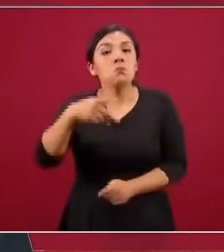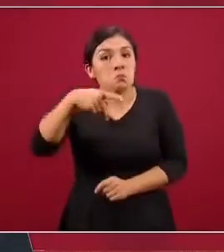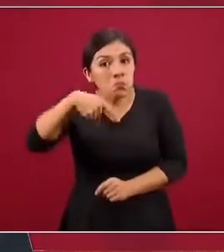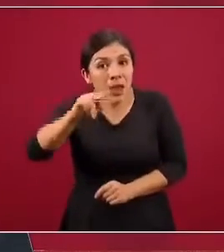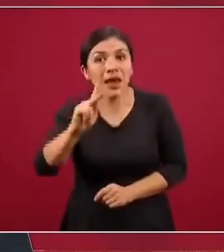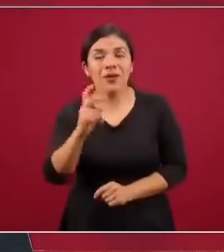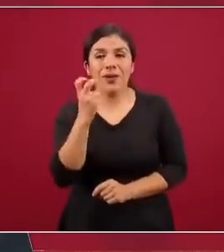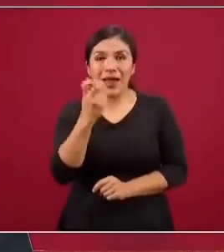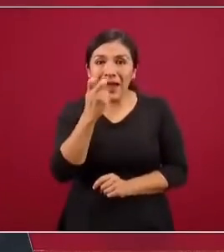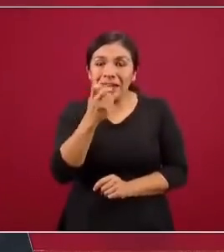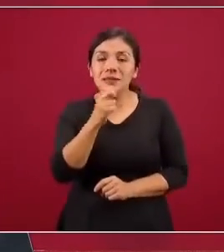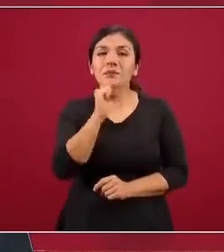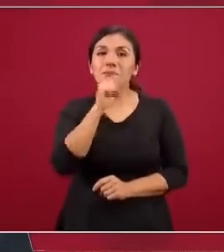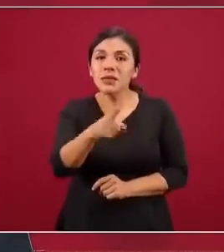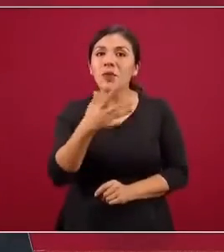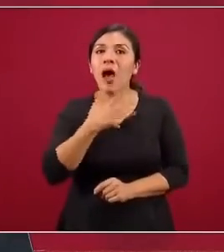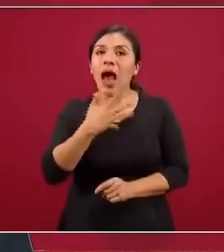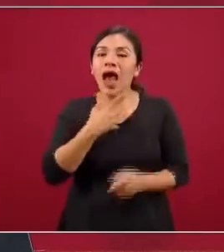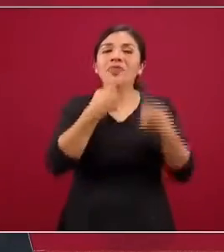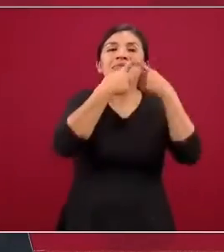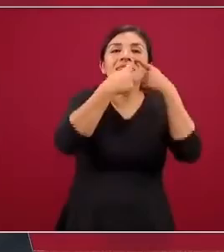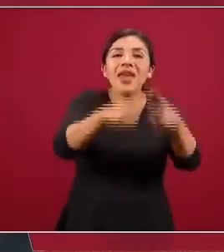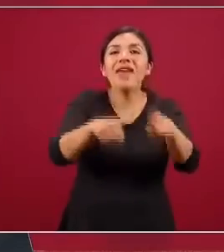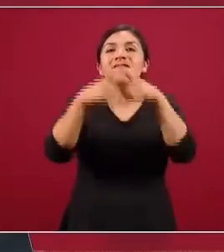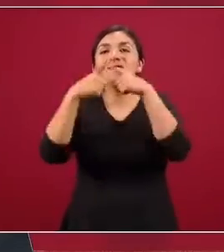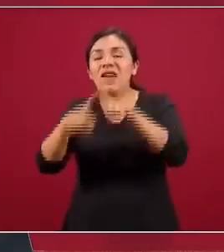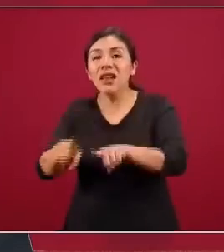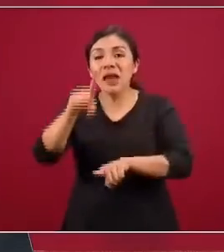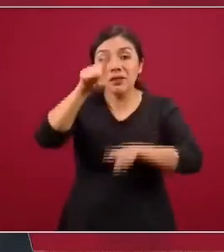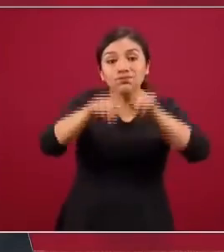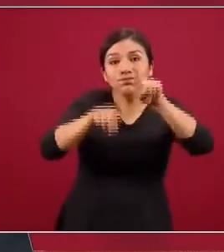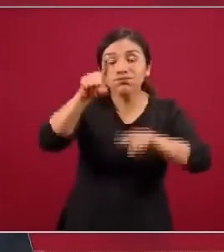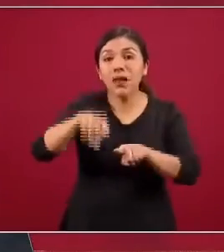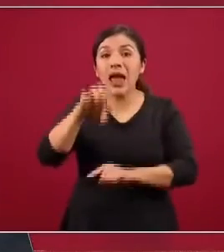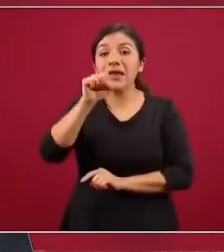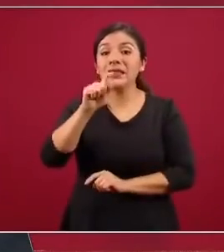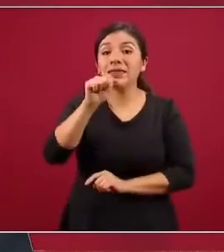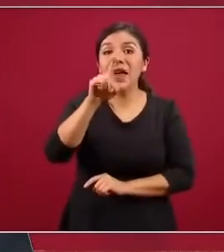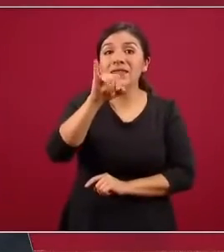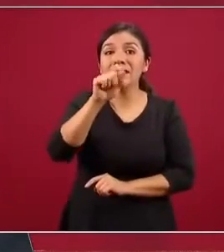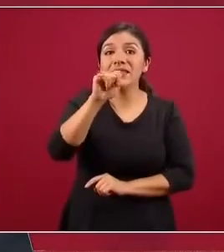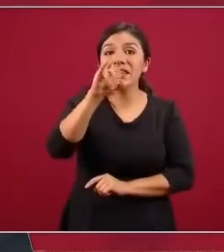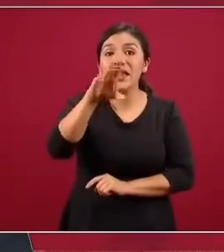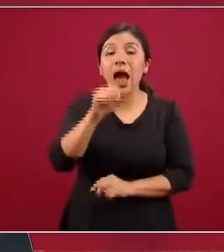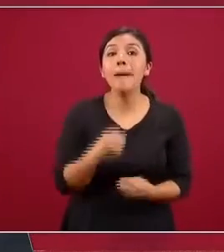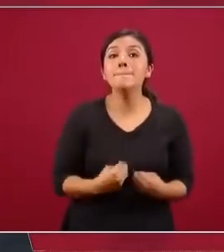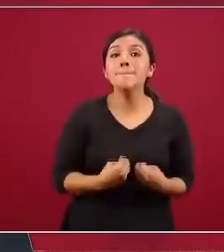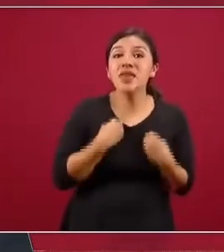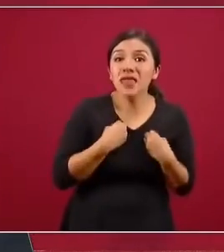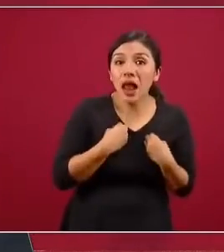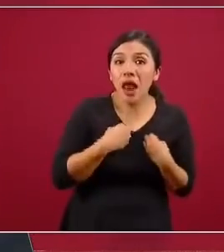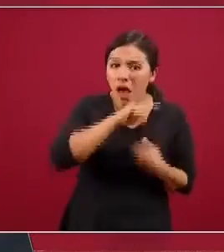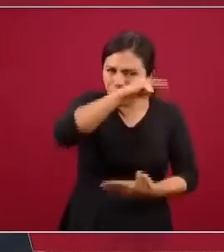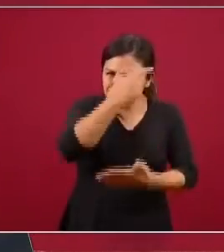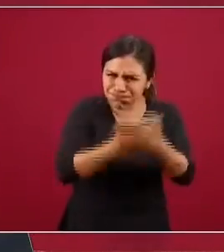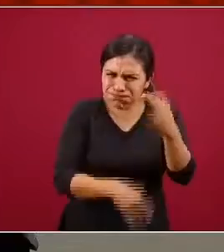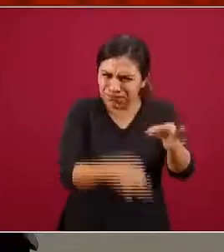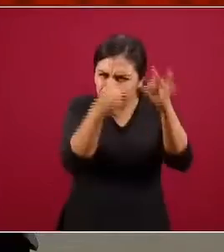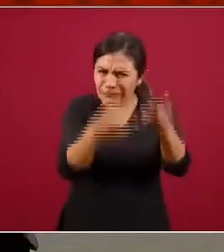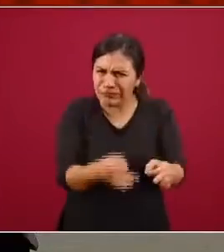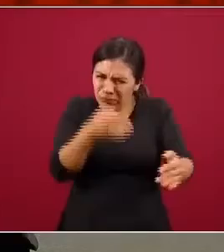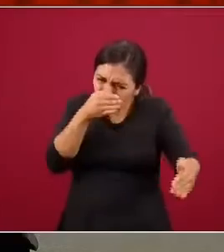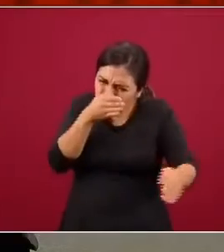Pero ahí es donde precisamente está la gran diferencia entre estadísticas vitales, que sí pretenden tener conteos